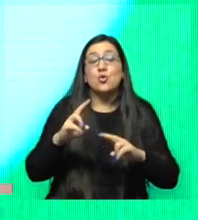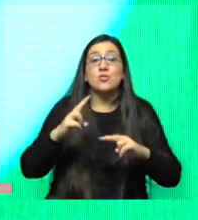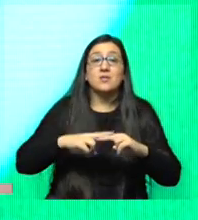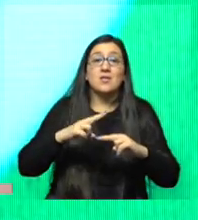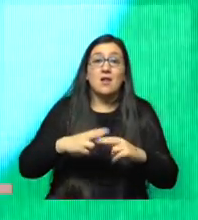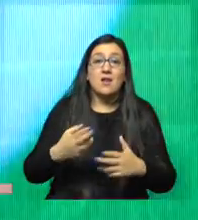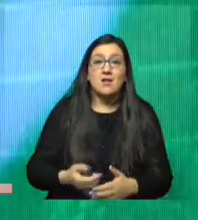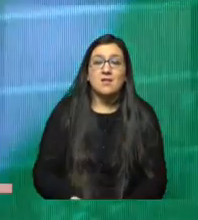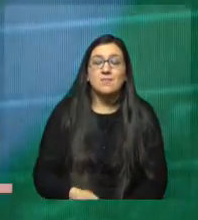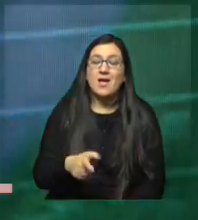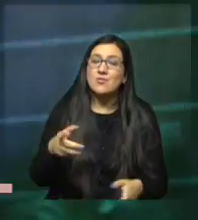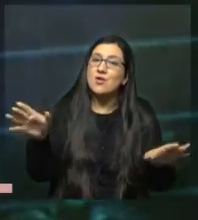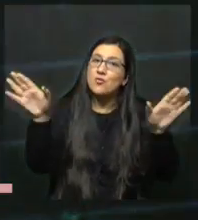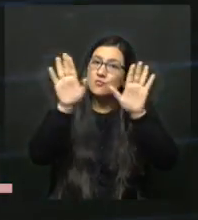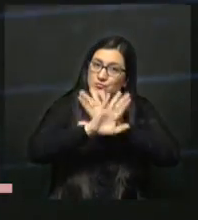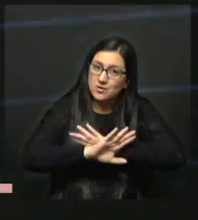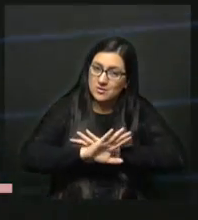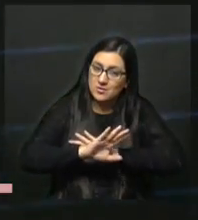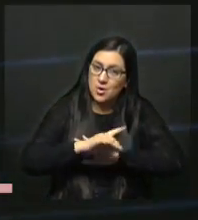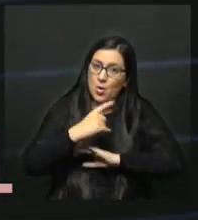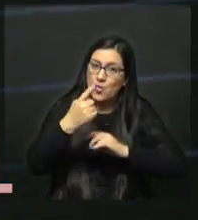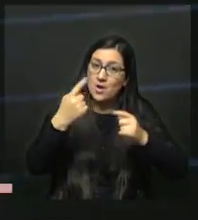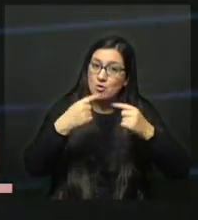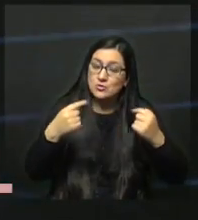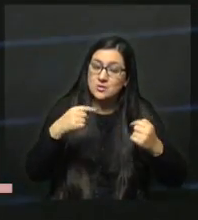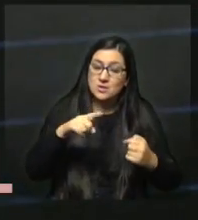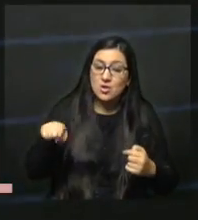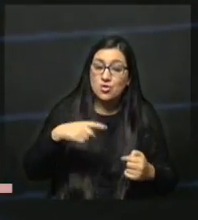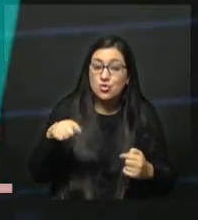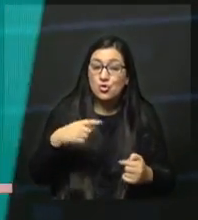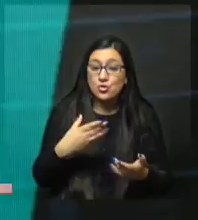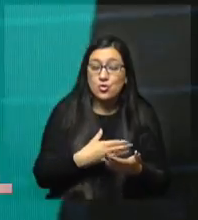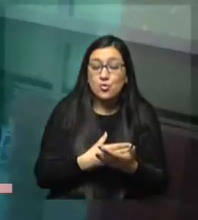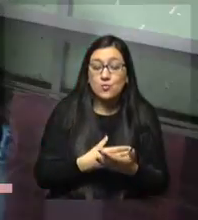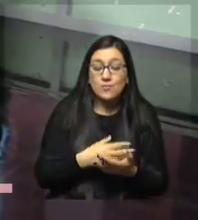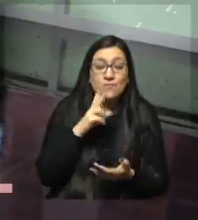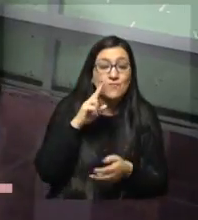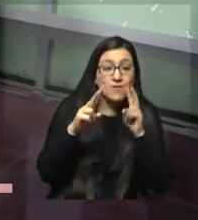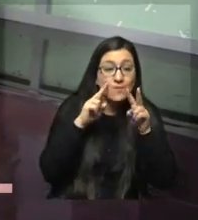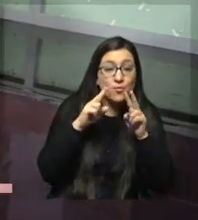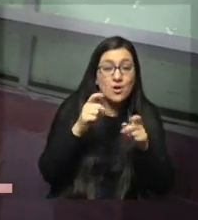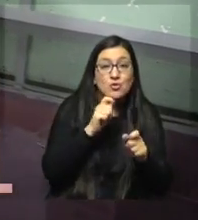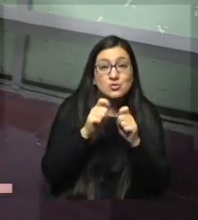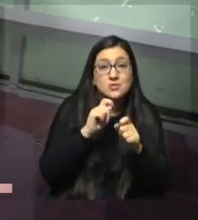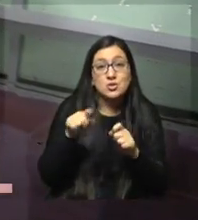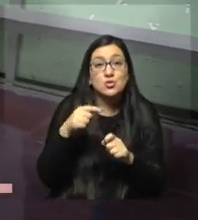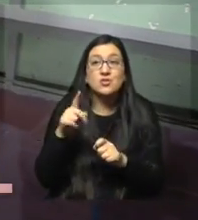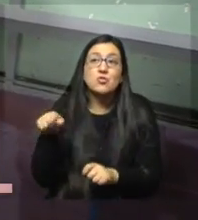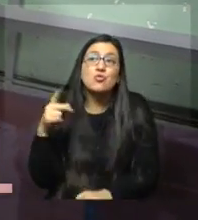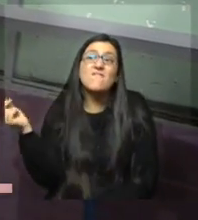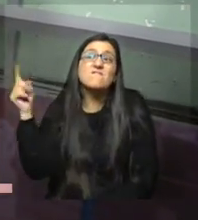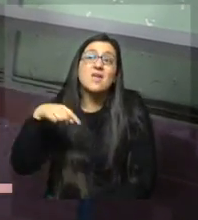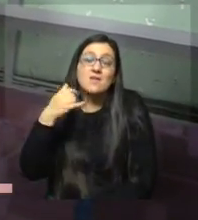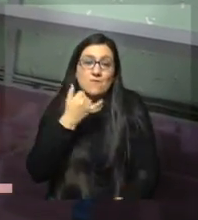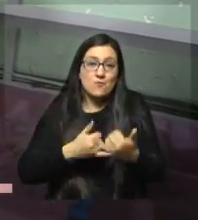es que hay una confusión. Una cosa es dónde consumimos las noticias y otra cosa es cuál es la fuente de información. Lo que muestra el Uruguay es